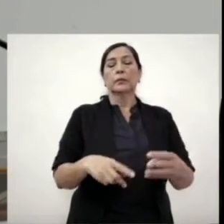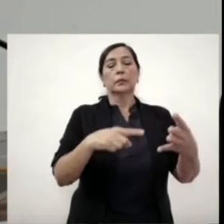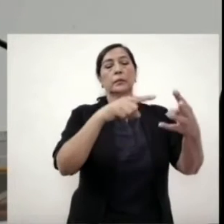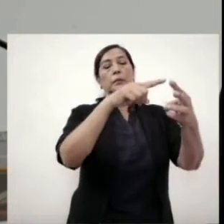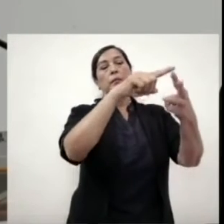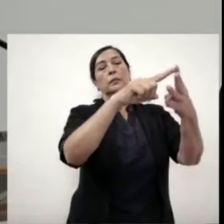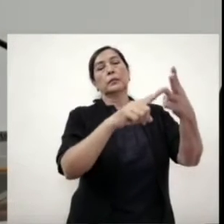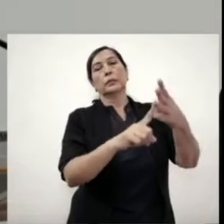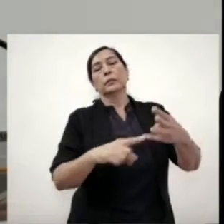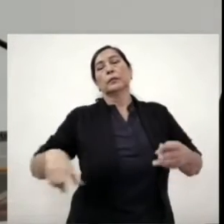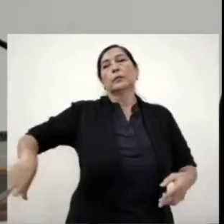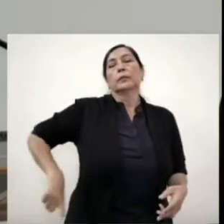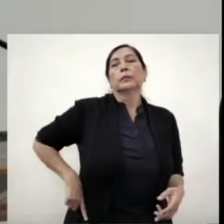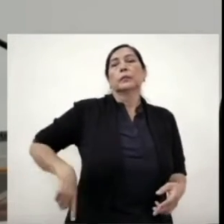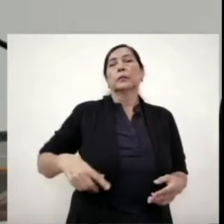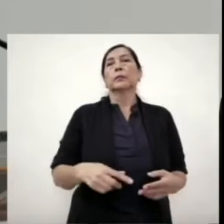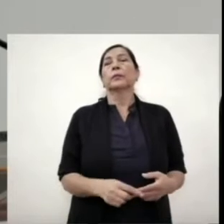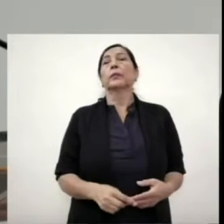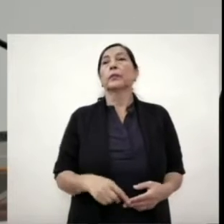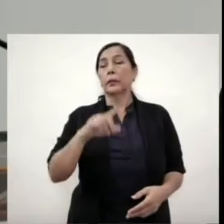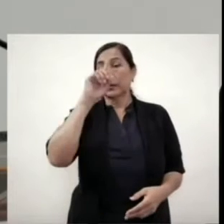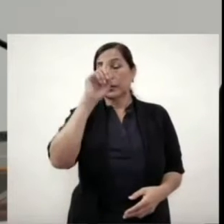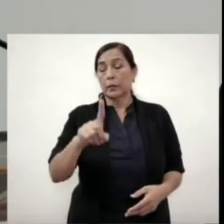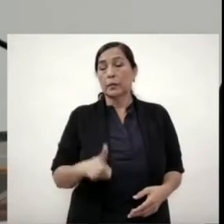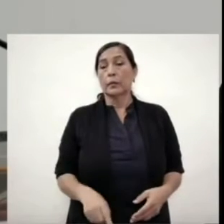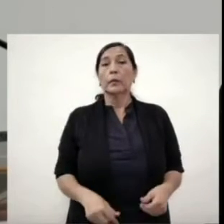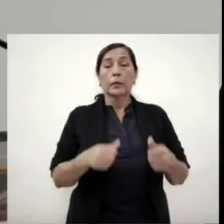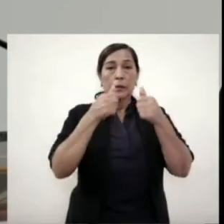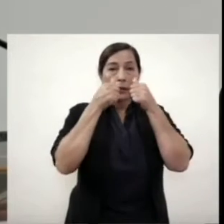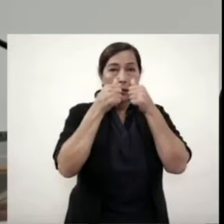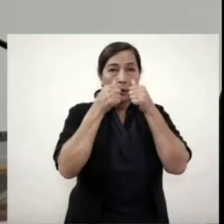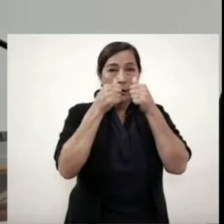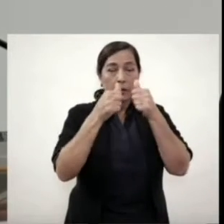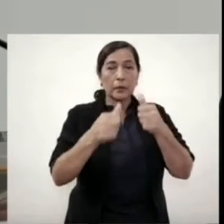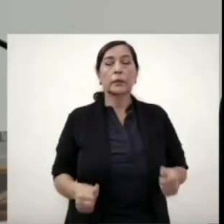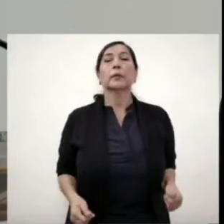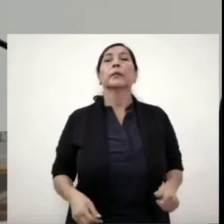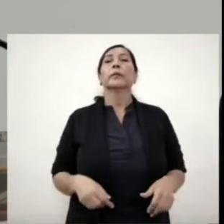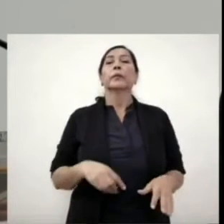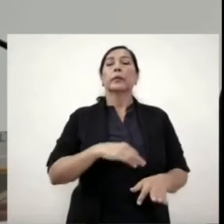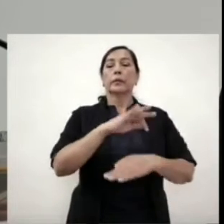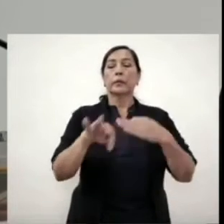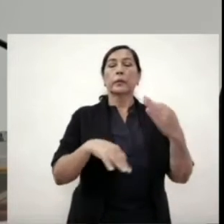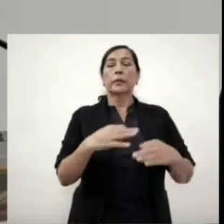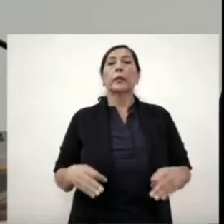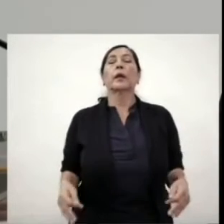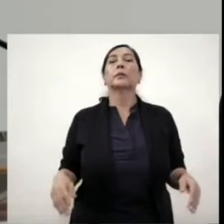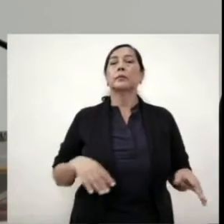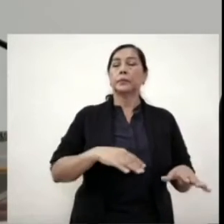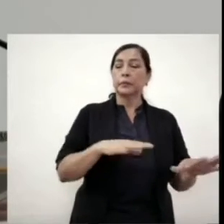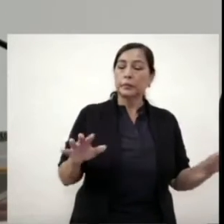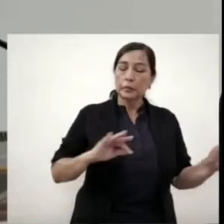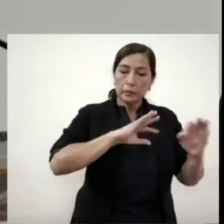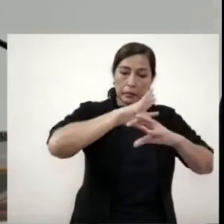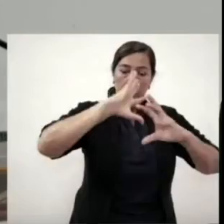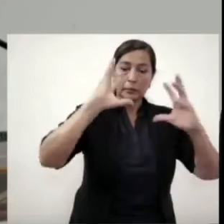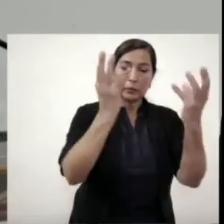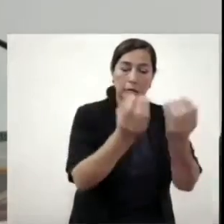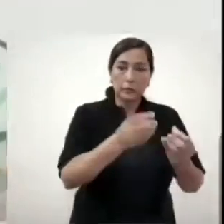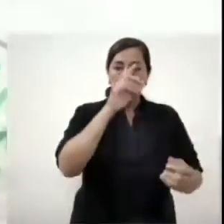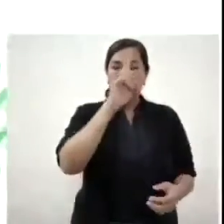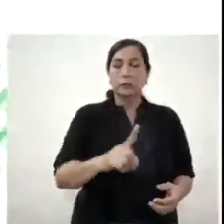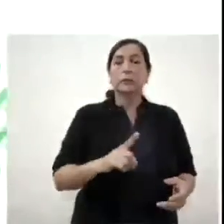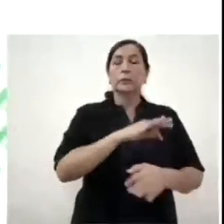la sociedad civil, para atender de manera integral a la población de los municipios con más altos índices de violencia y con alta tasa